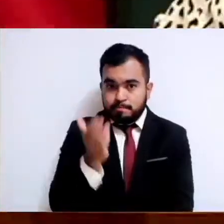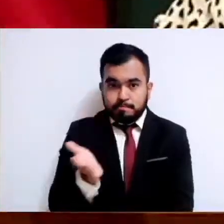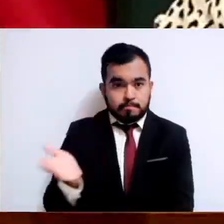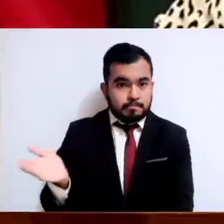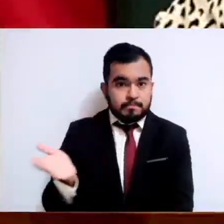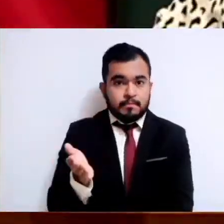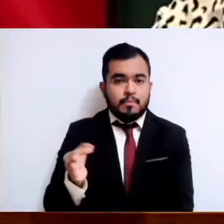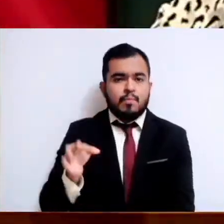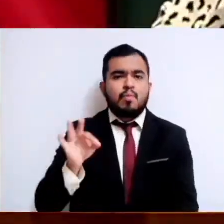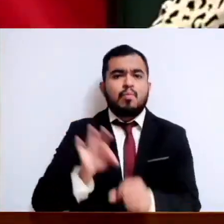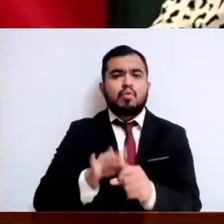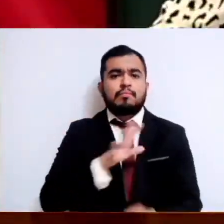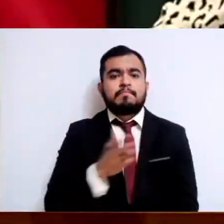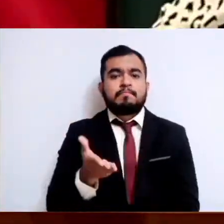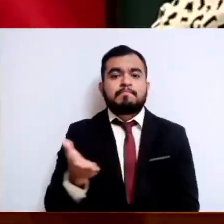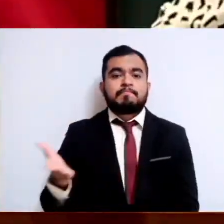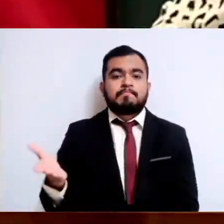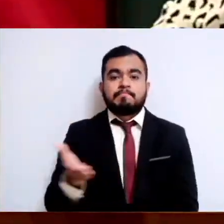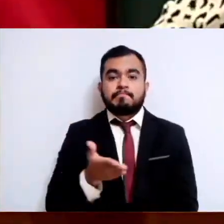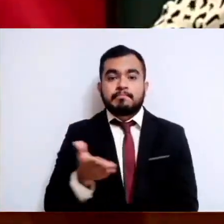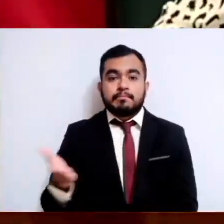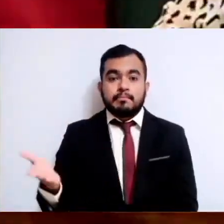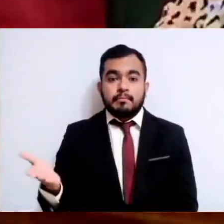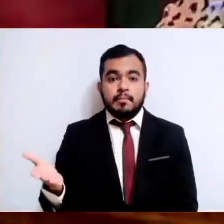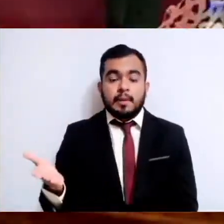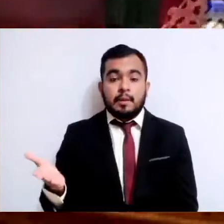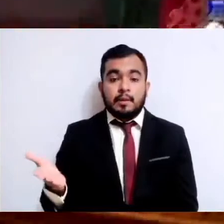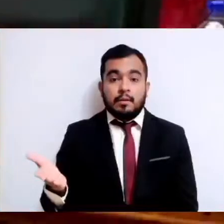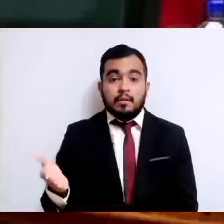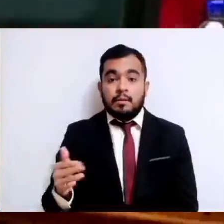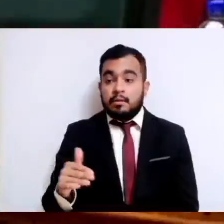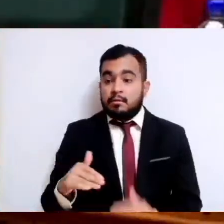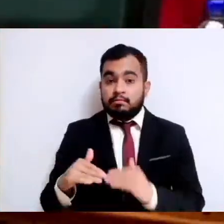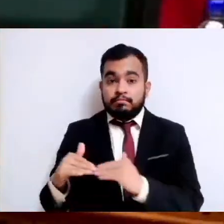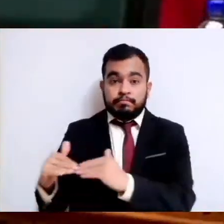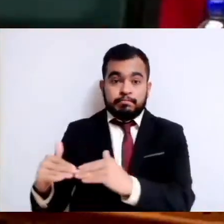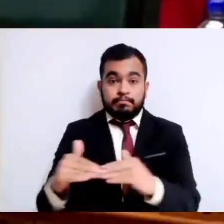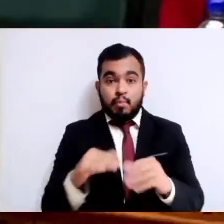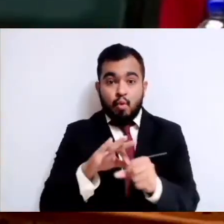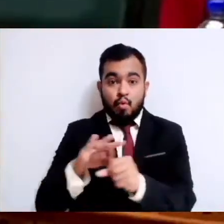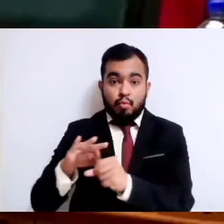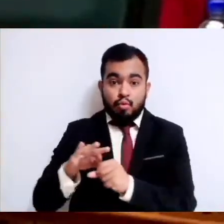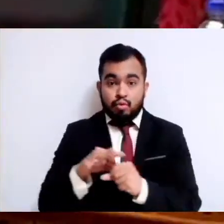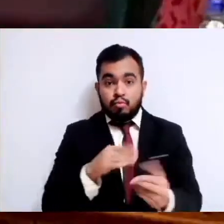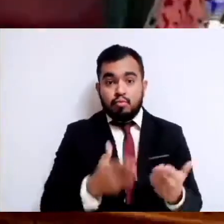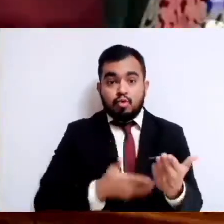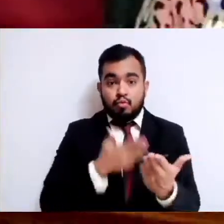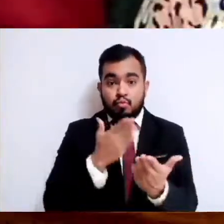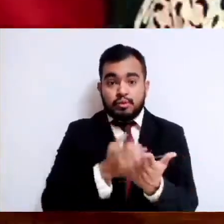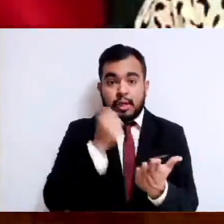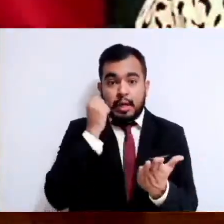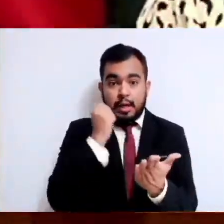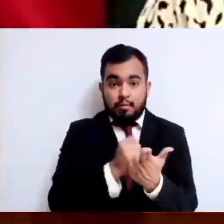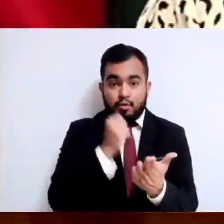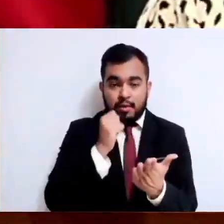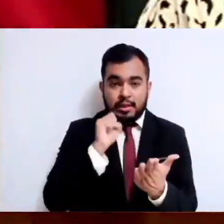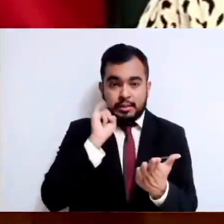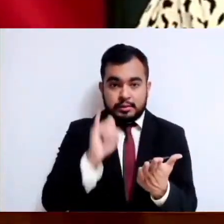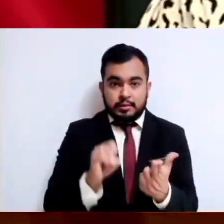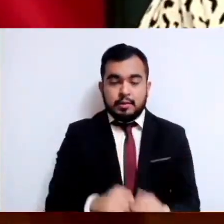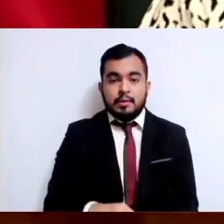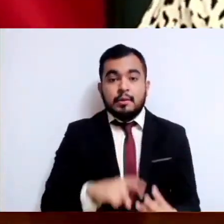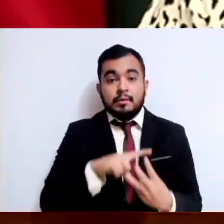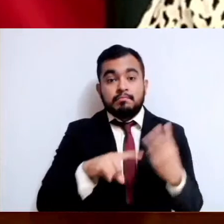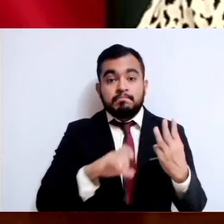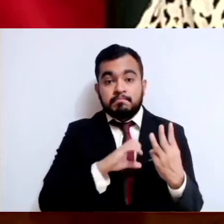¿Abstención? La propuesta ha sido aprobada por unanimidad de votos. Toda vez que se trata de